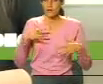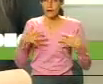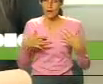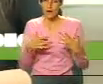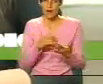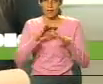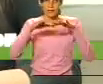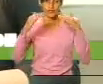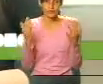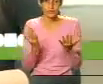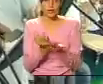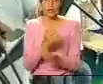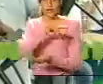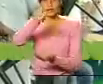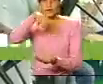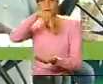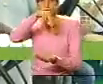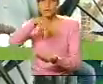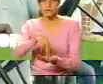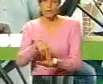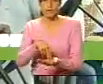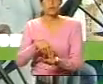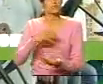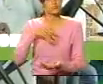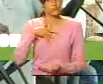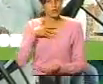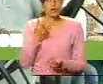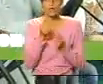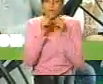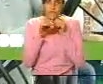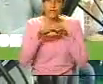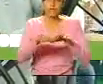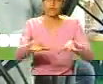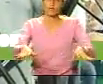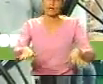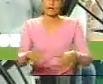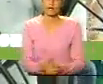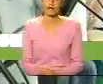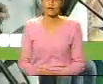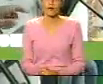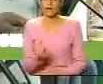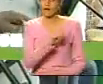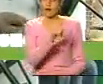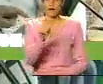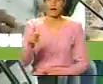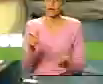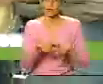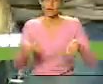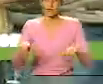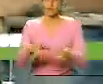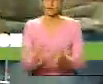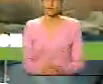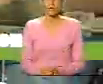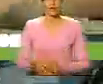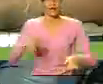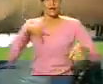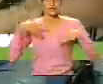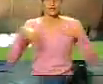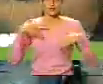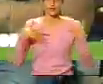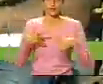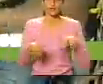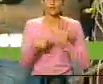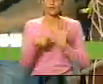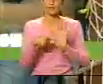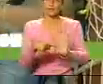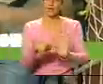a nivel mundial y a nivel nacional, que eso se pueda hacer, difundir a cada uno de los rincones. Estas actividades